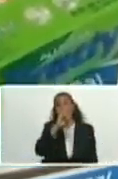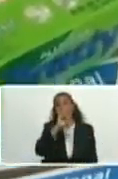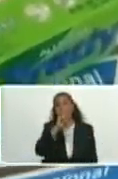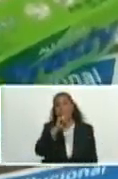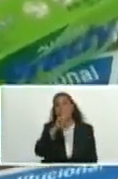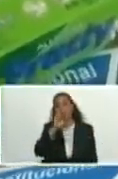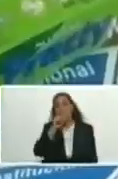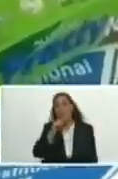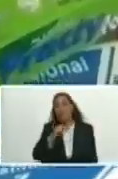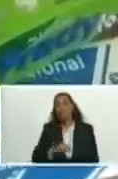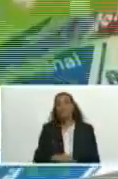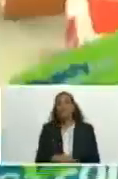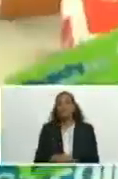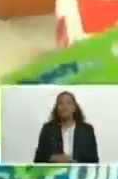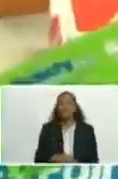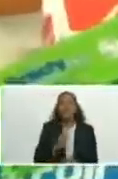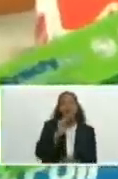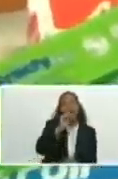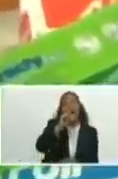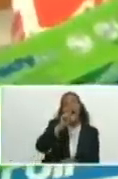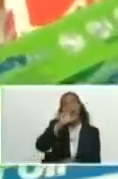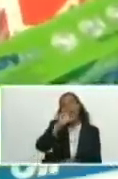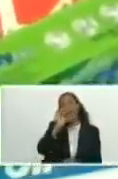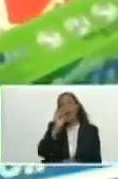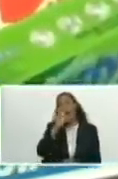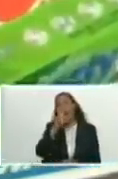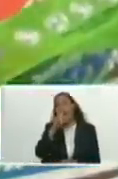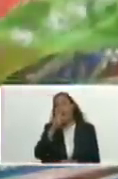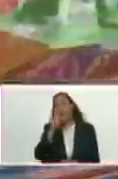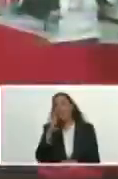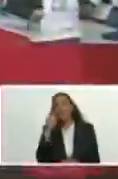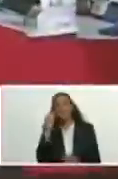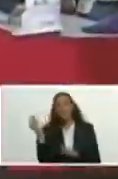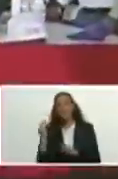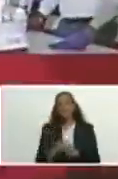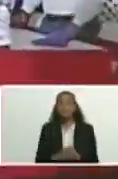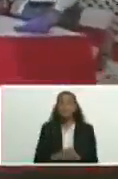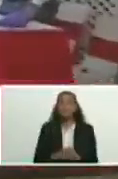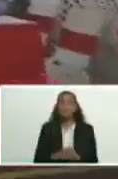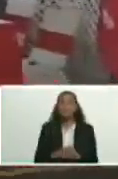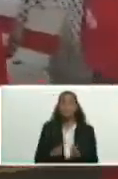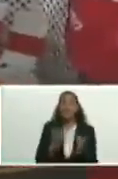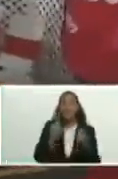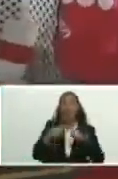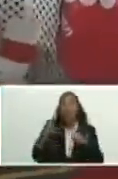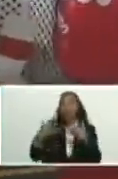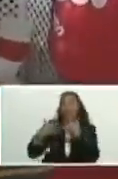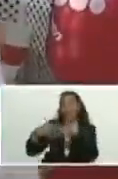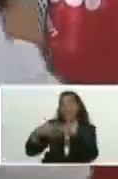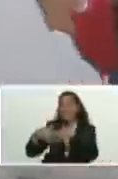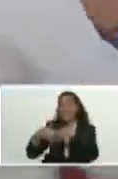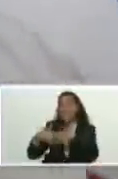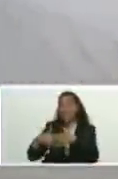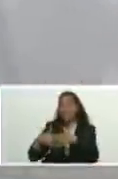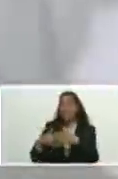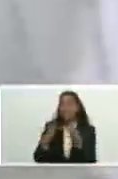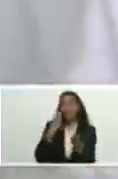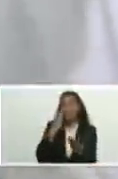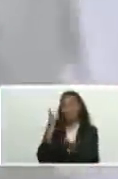Segura, Alcabe. ¿Qué estamos viendo por aquí? Explícamelo todo. Por aquí tenemos,